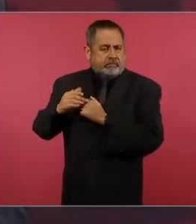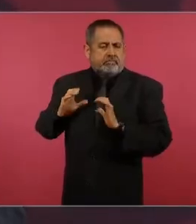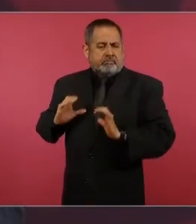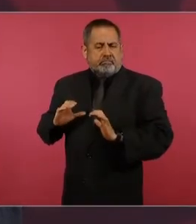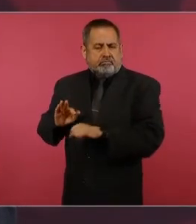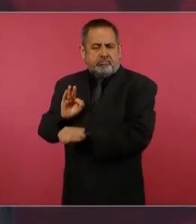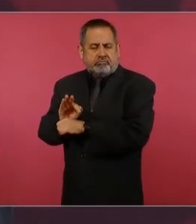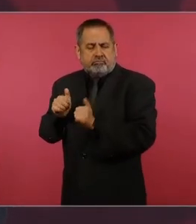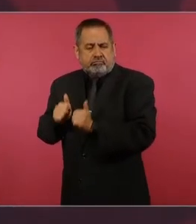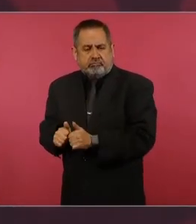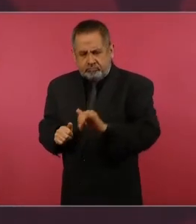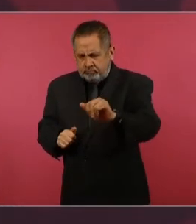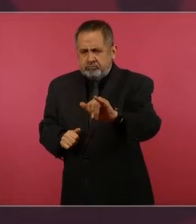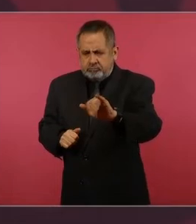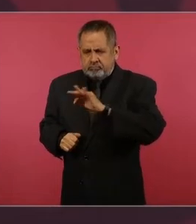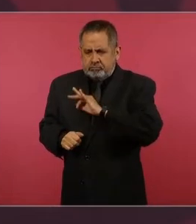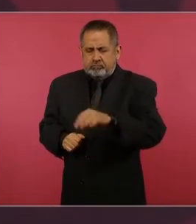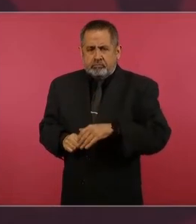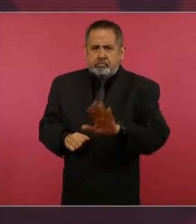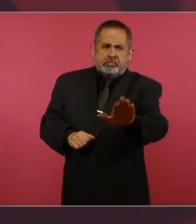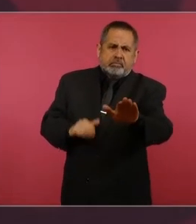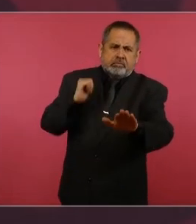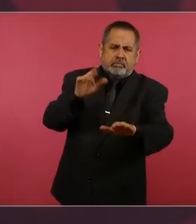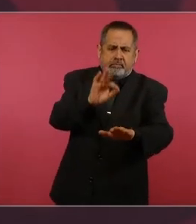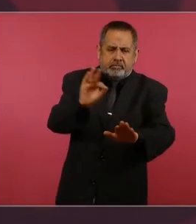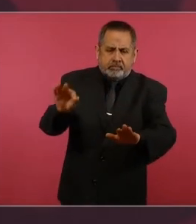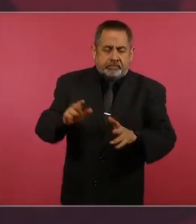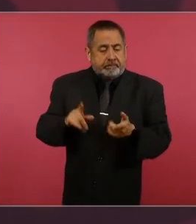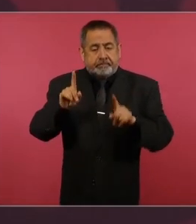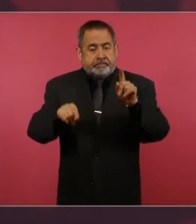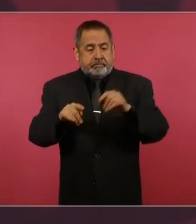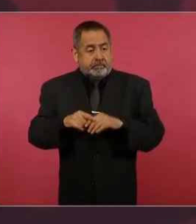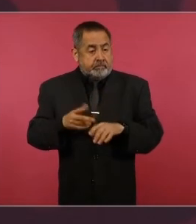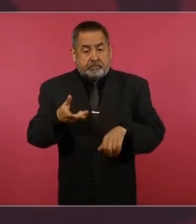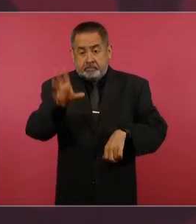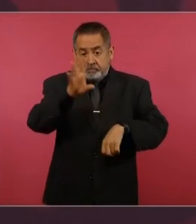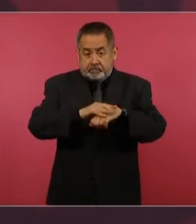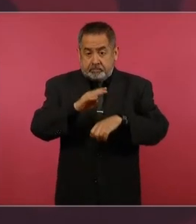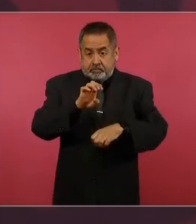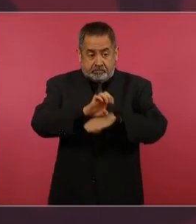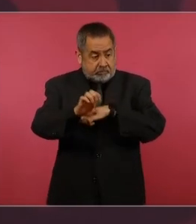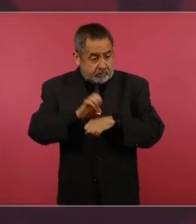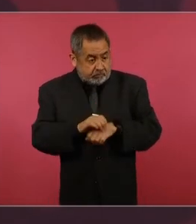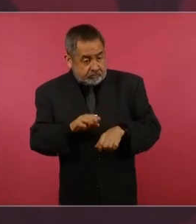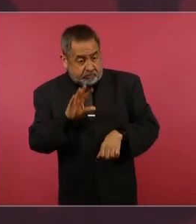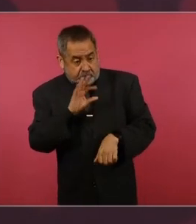Depende si el gobierno de Ecuador lo permite.